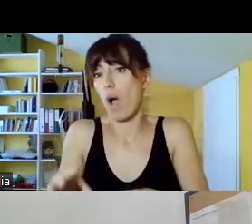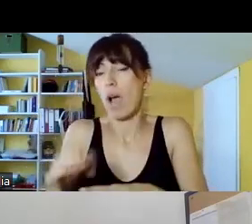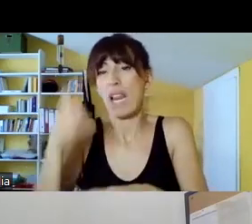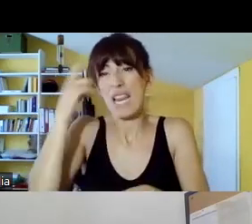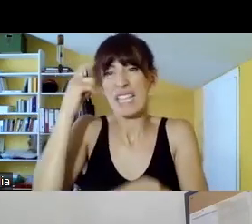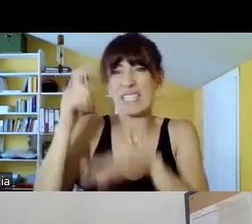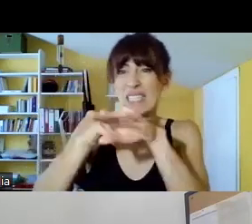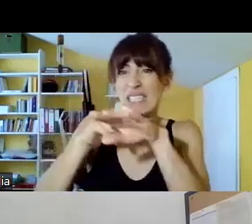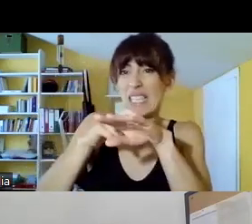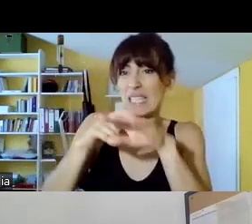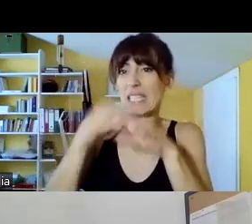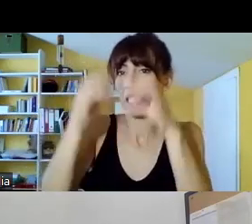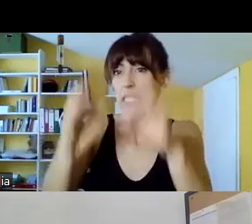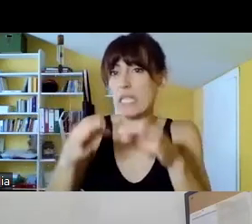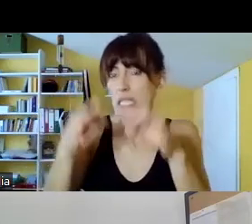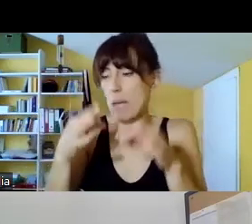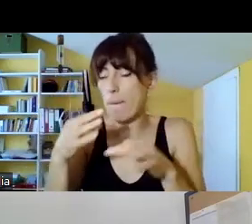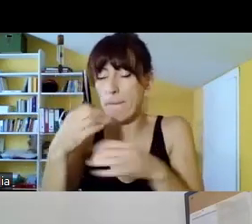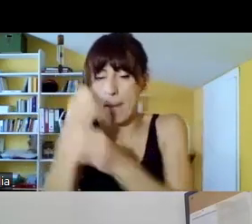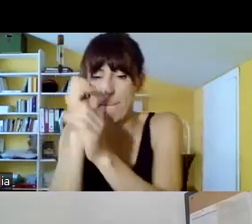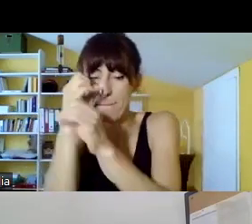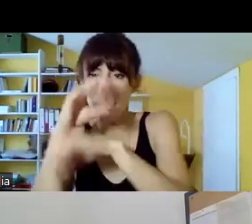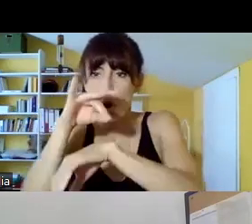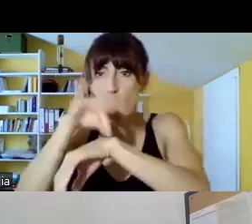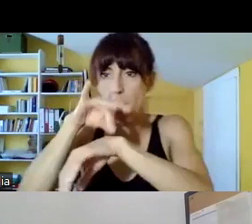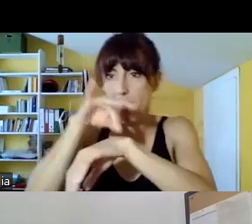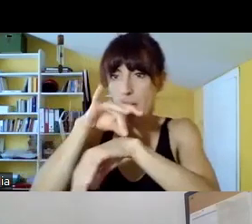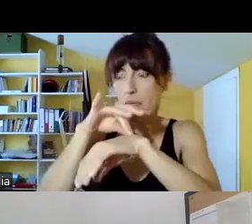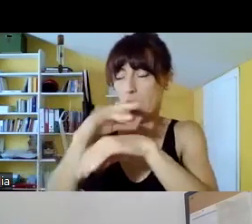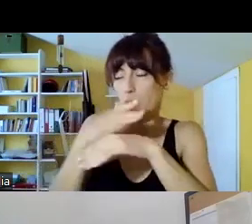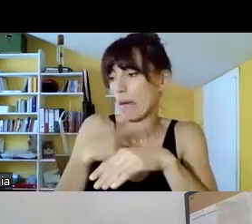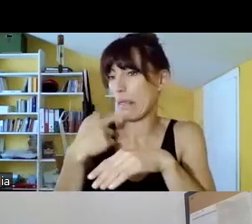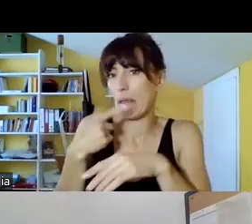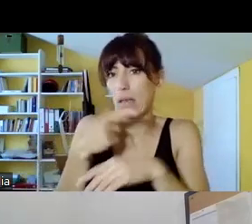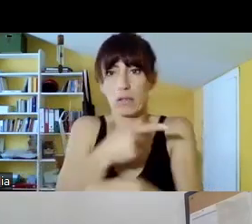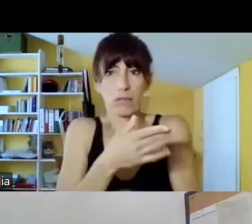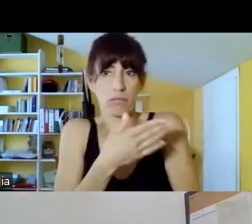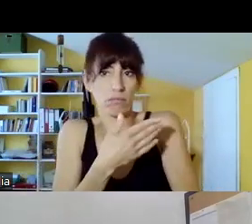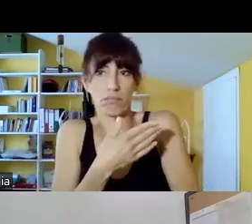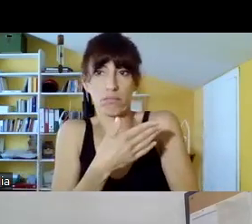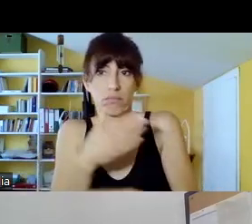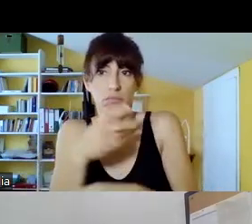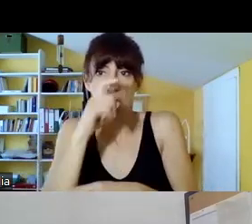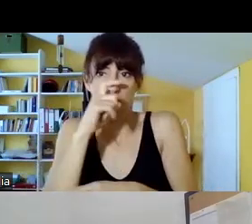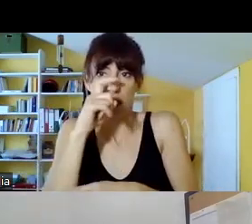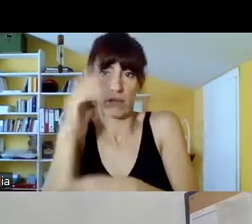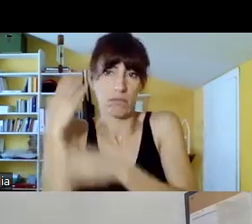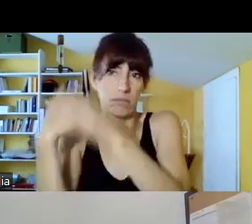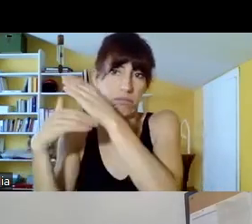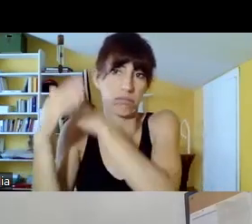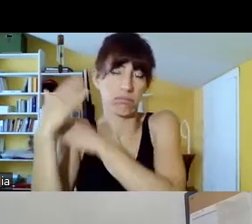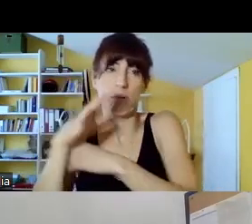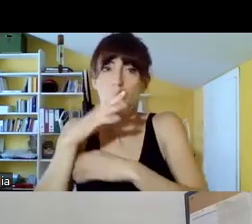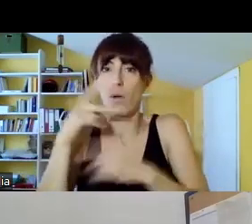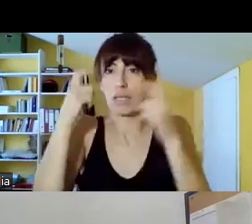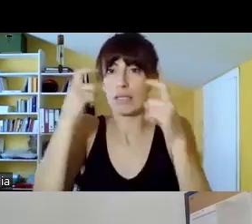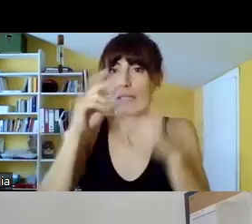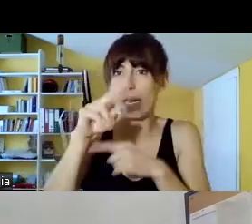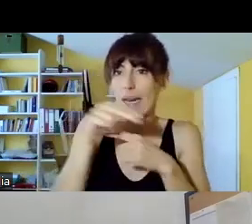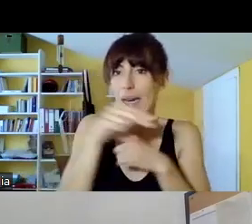modelo biomédico, que este se queda obsoleto para entender y dar respuesta a los malestares de las